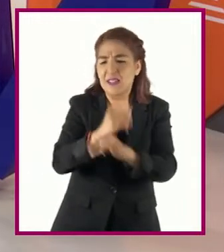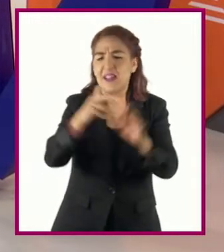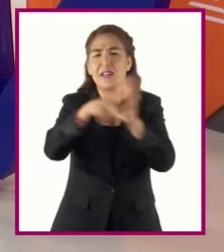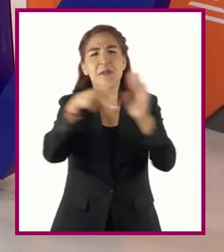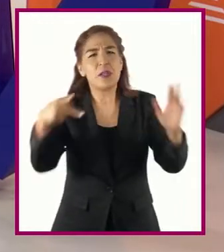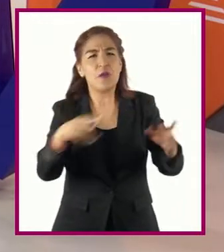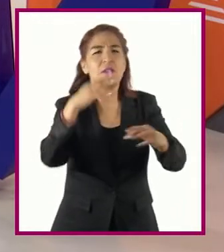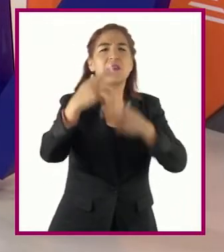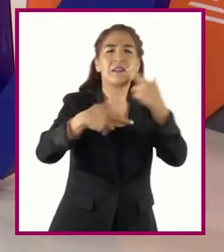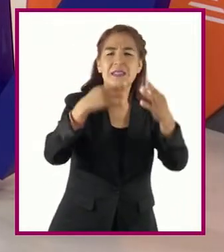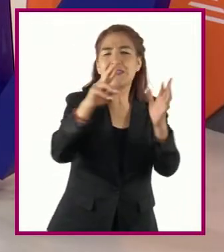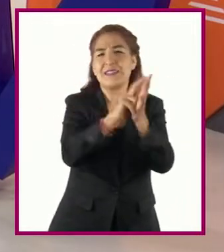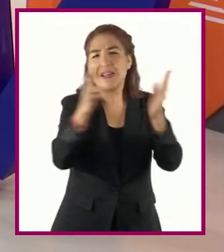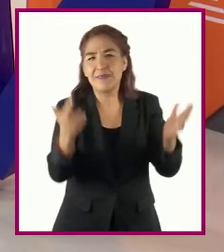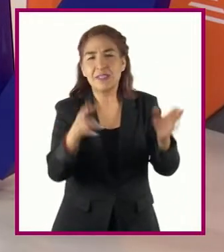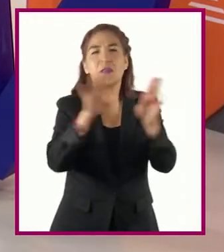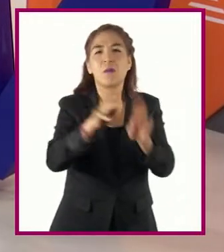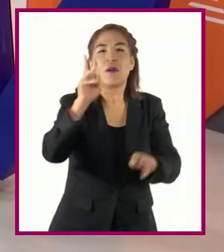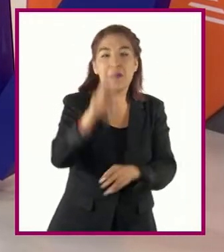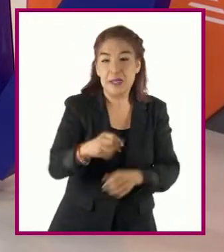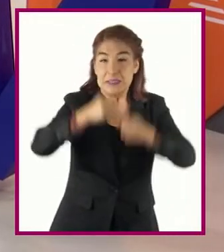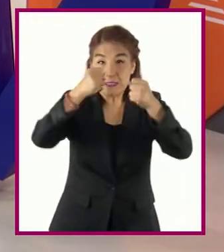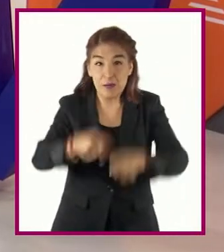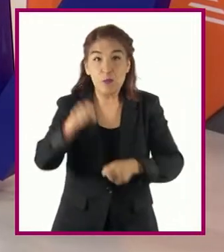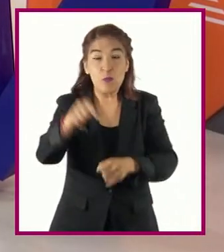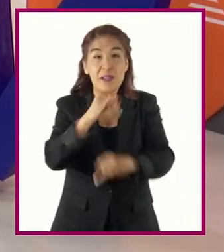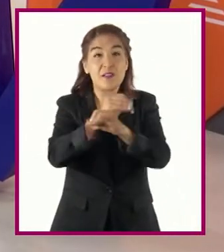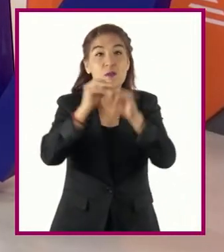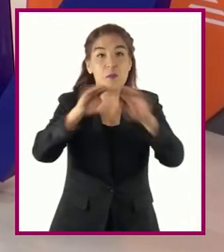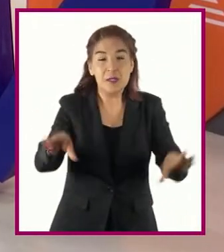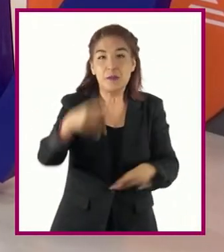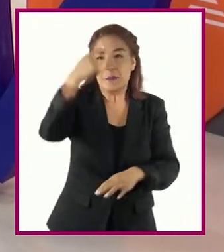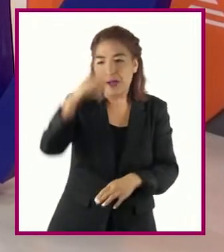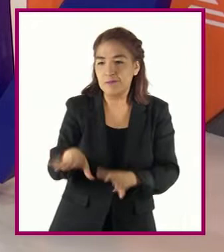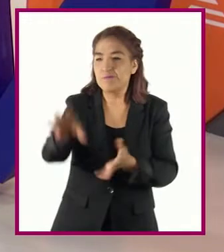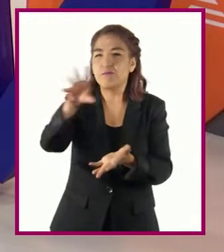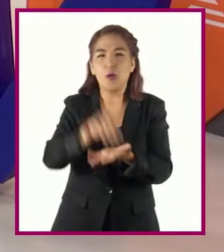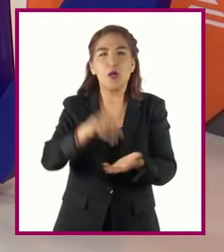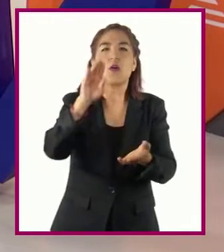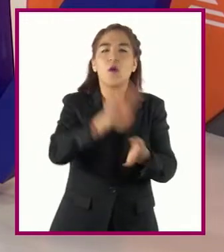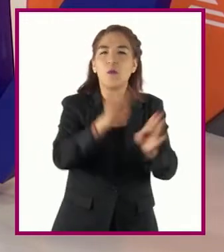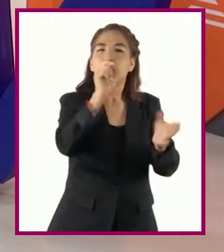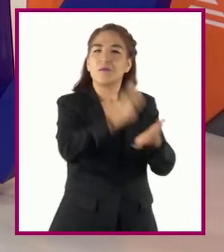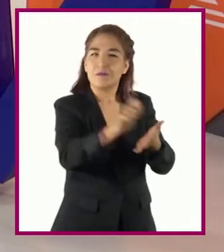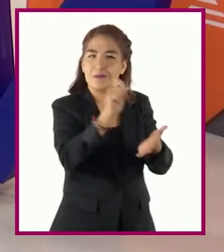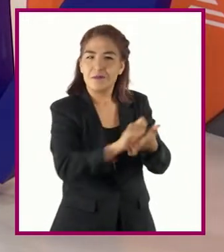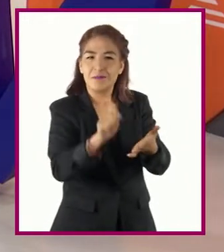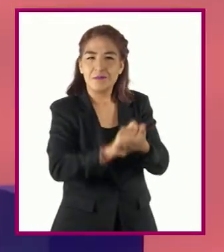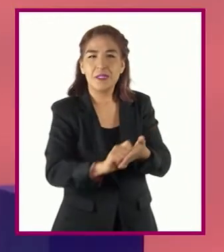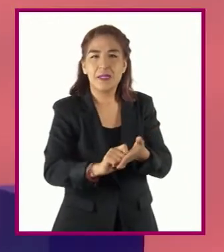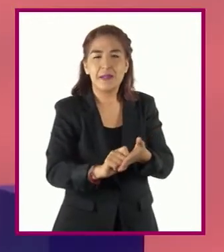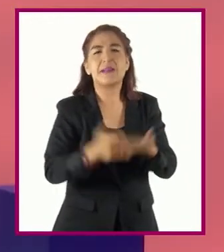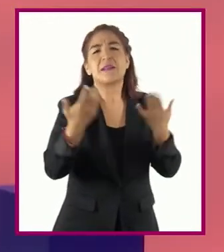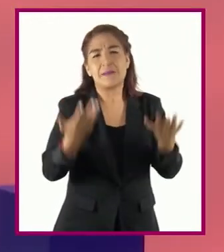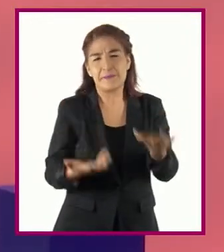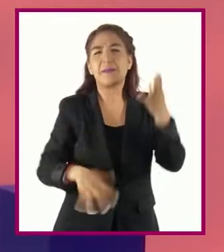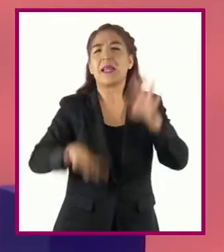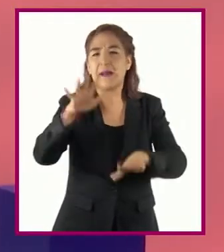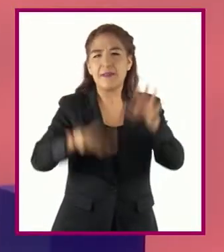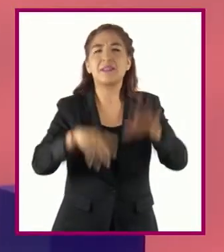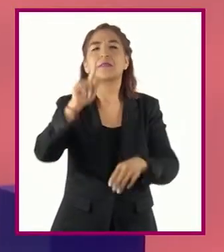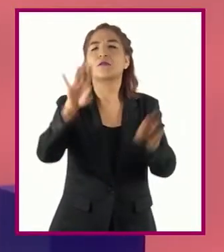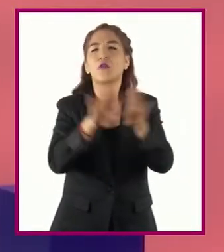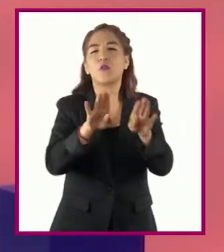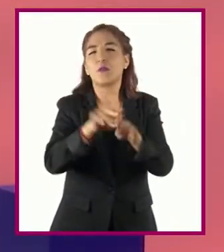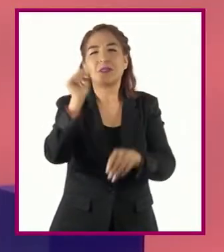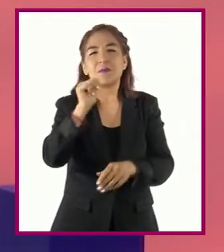plena seguridad de la veracidad de la información que se toma para la elaboración del escrito. Normalmente se